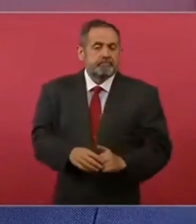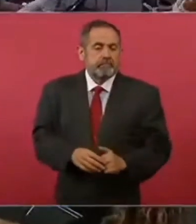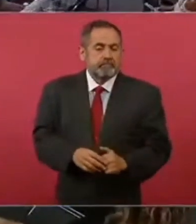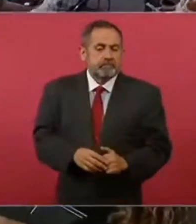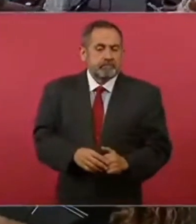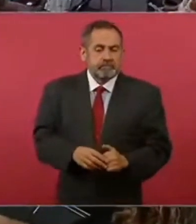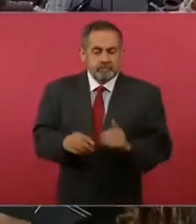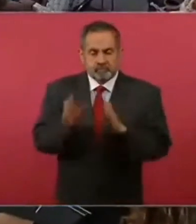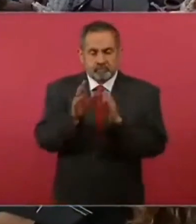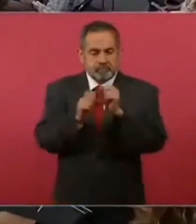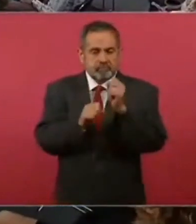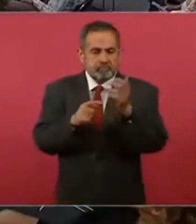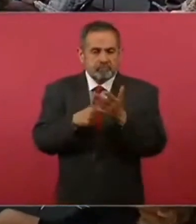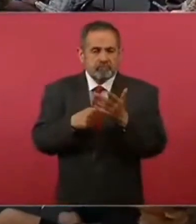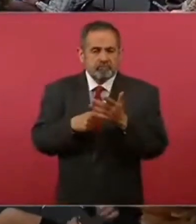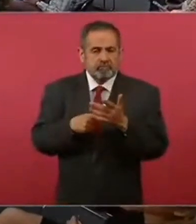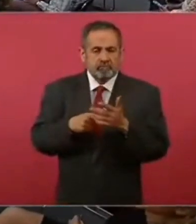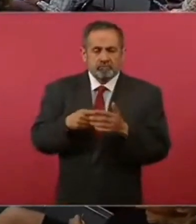liberal